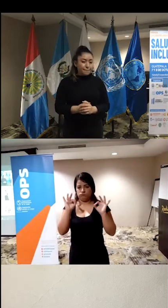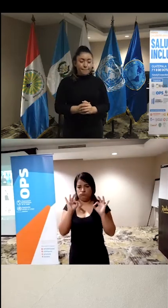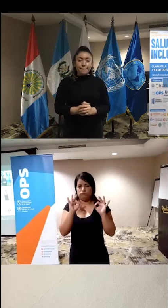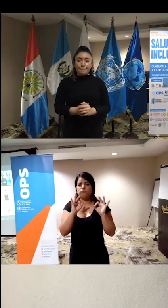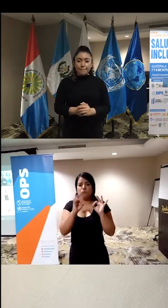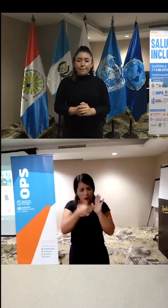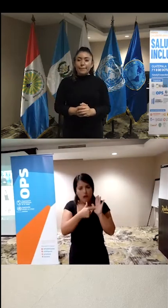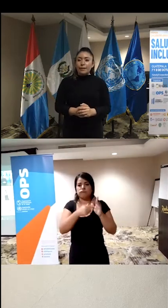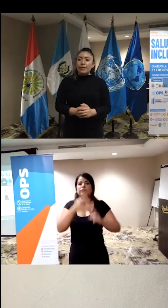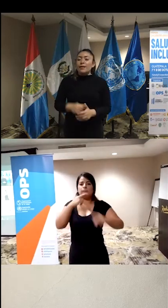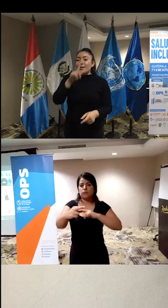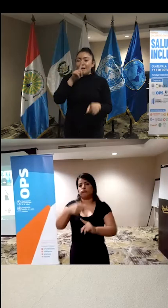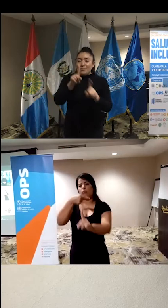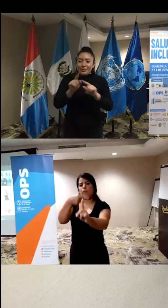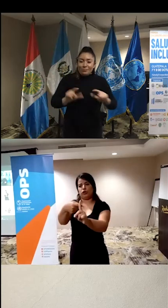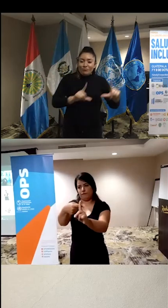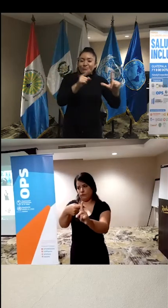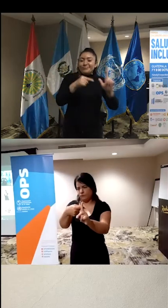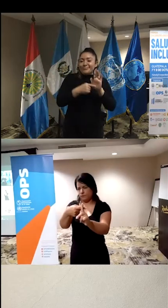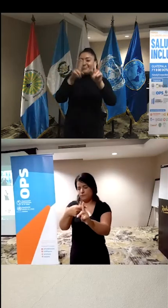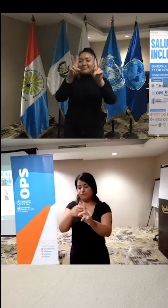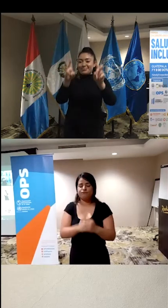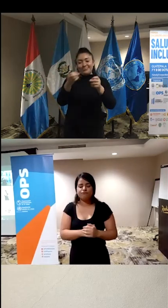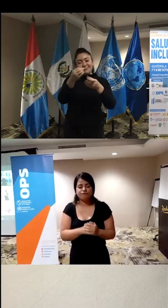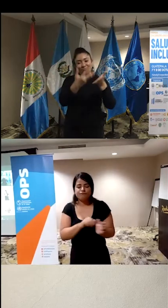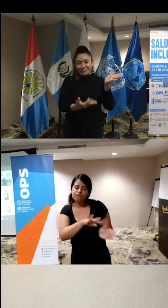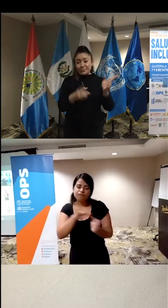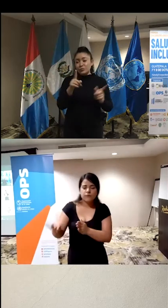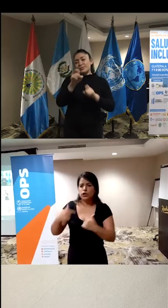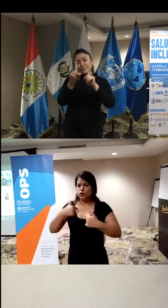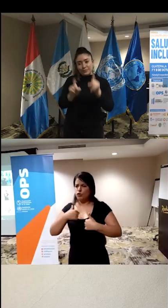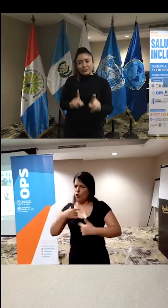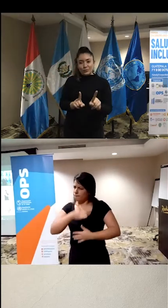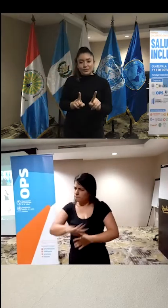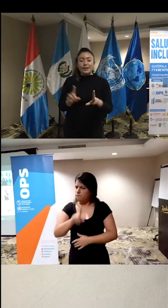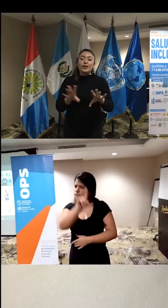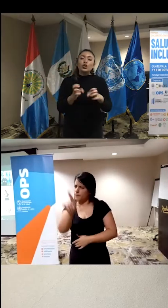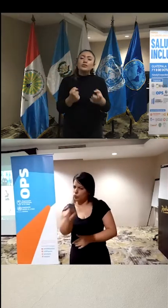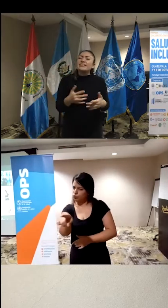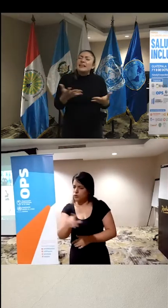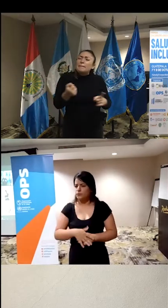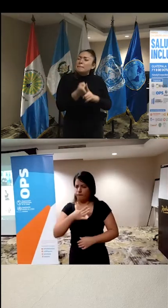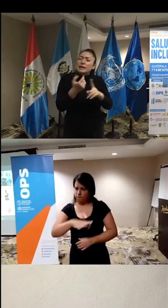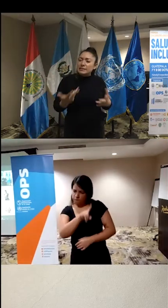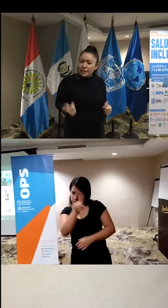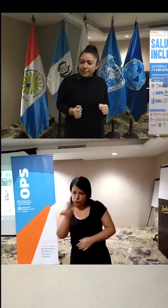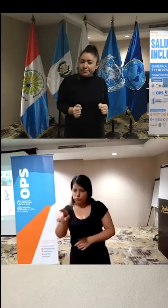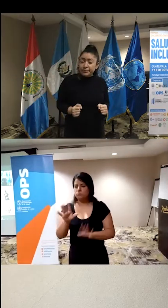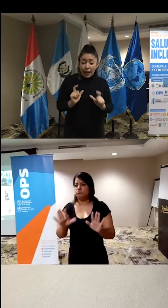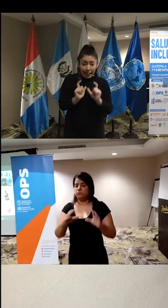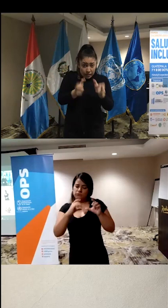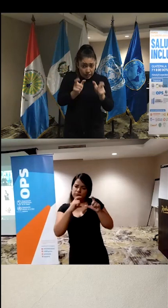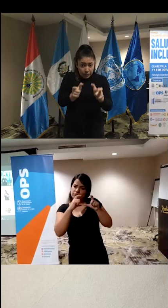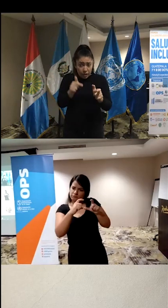Y acá llevamos a un dilema, y es una pregunta, ¿verdad? Entonces, ¿qué pasa? La certificación o la